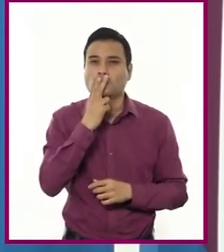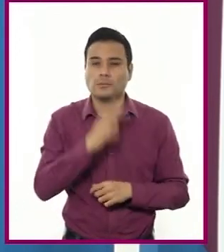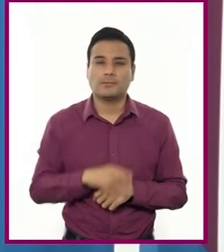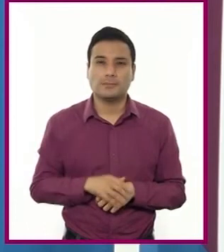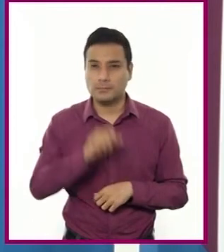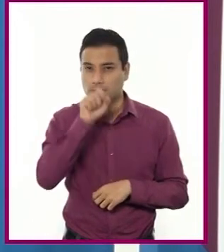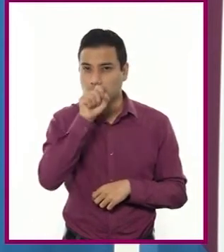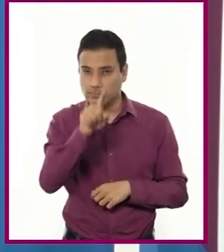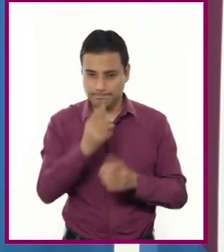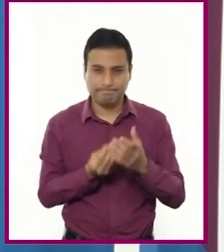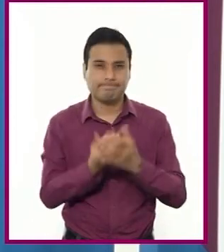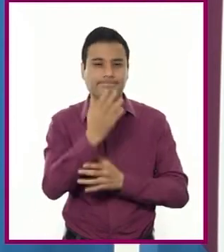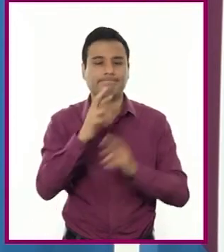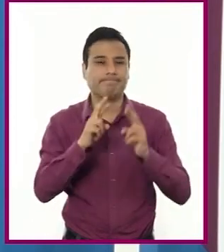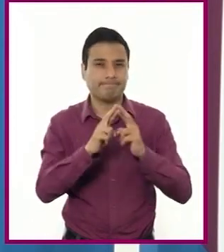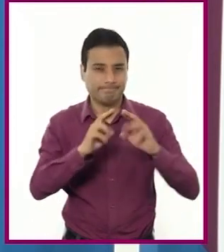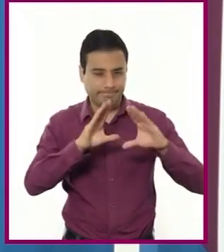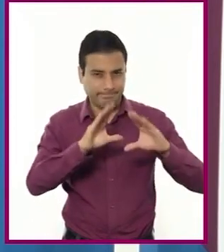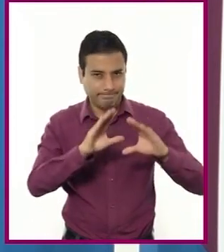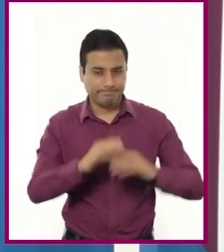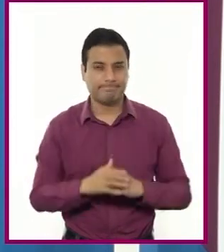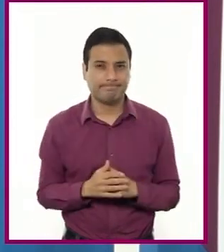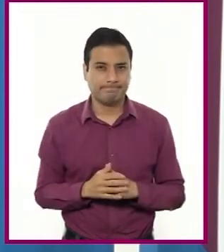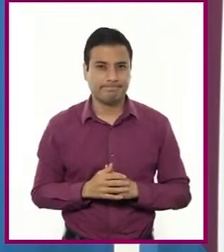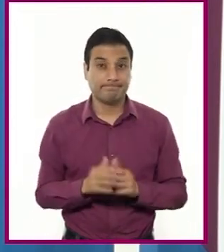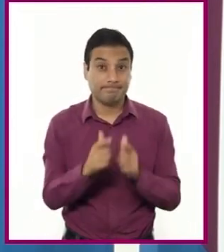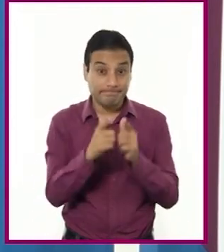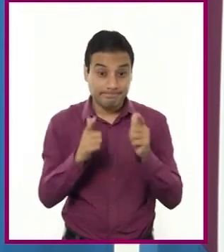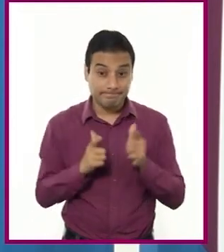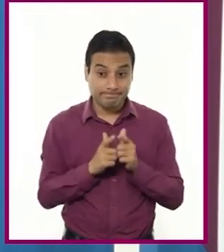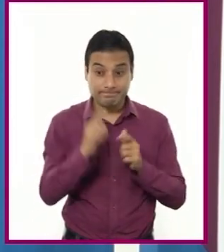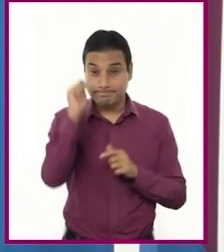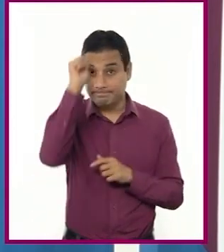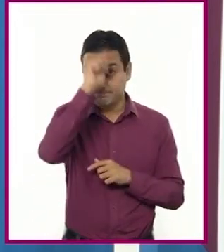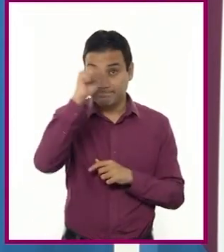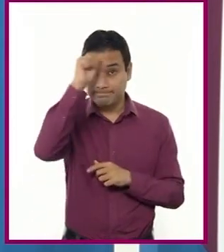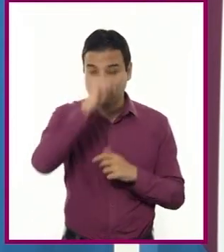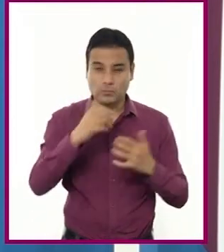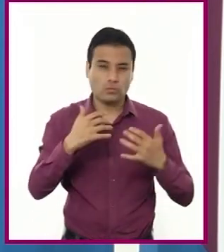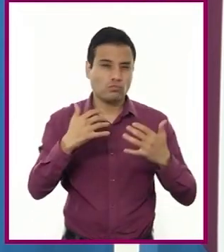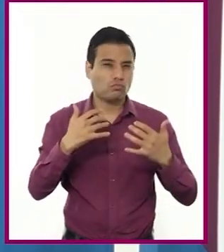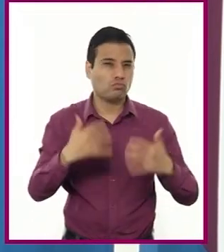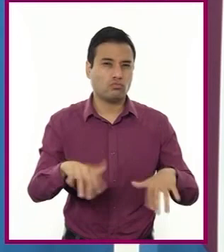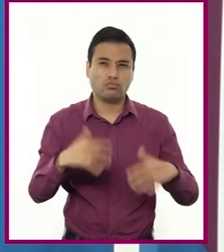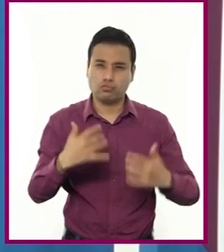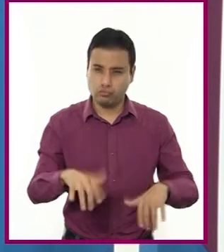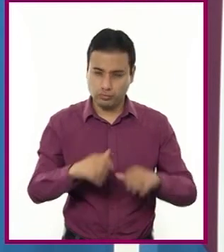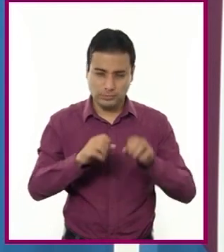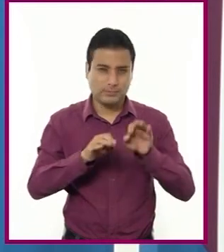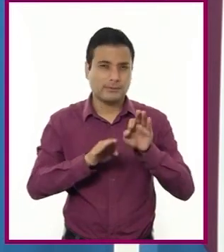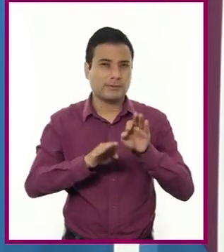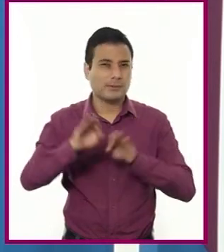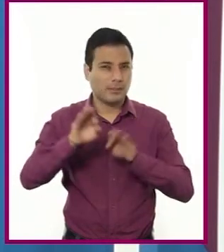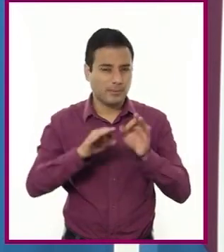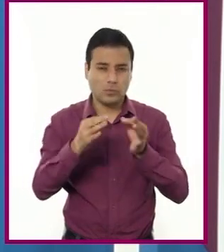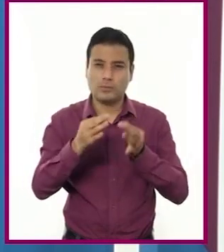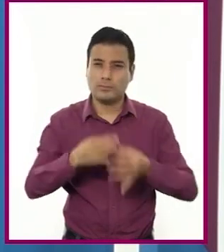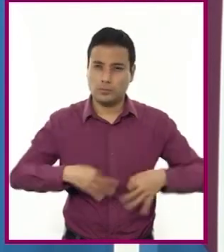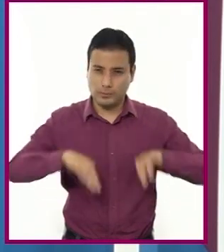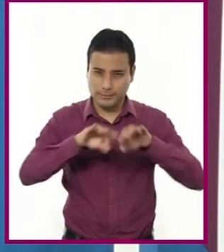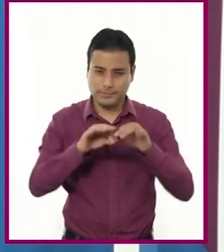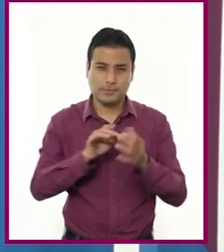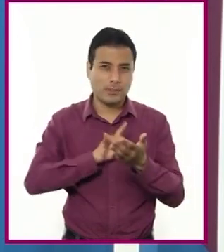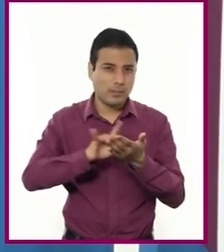introducirlos en la nueva religión. Las órdenes religiosas realizaron una importante aportación a la vida social